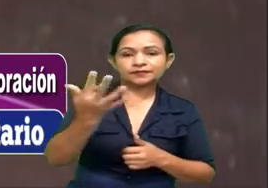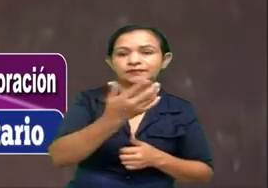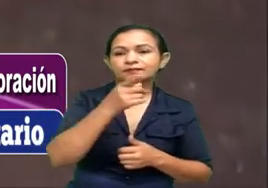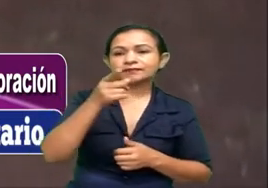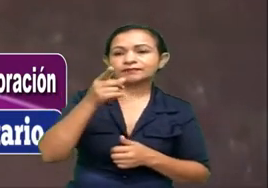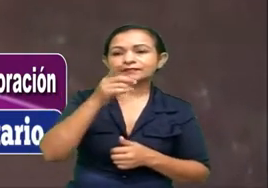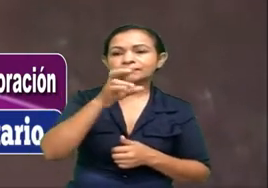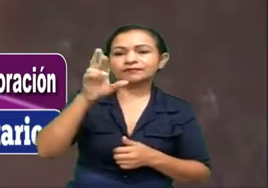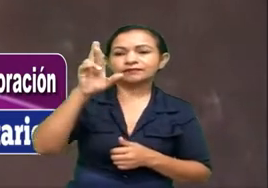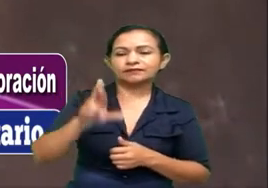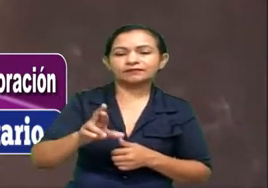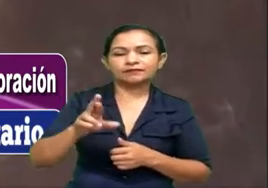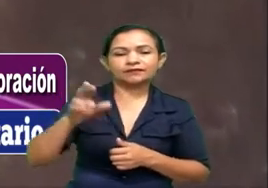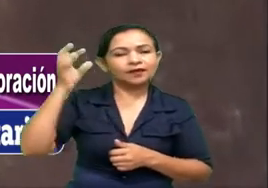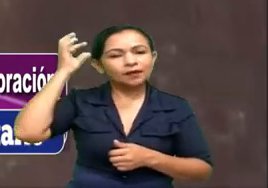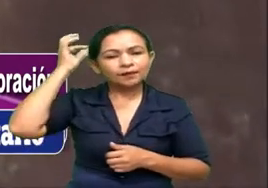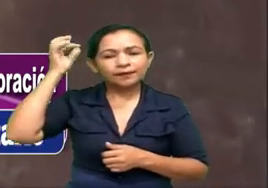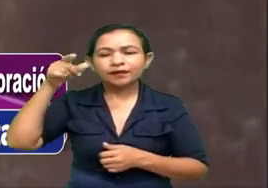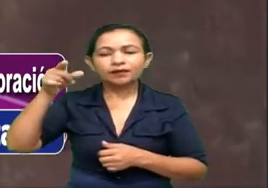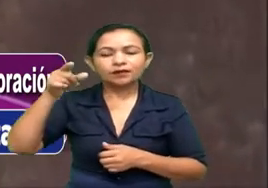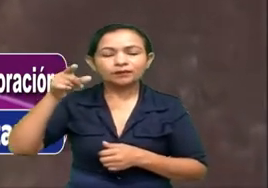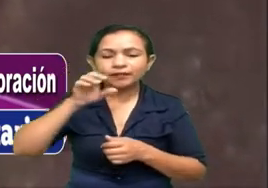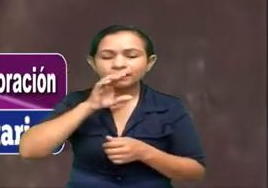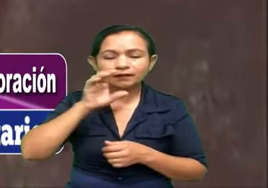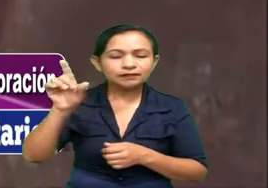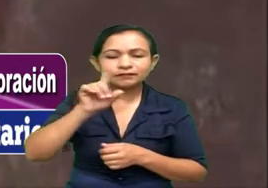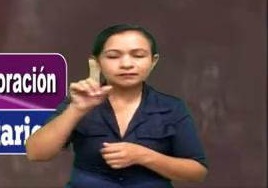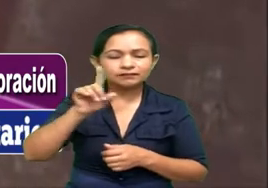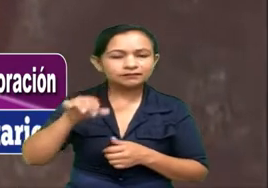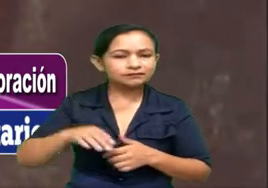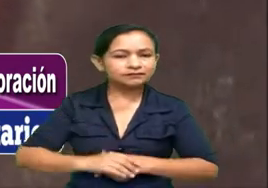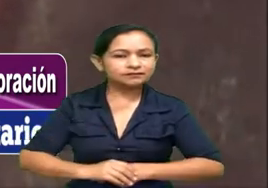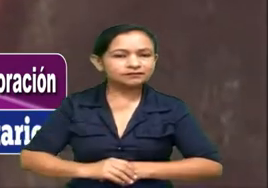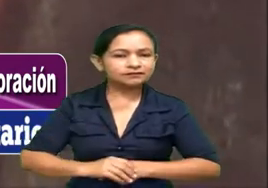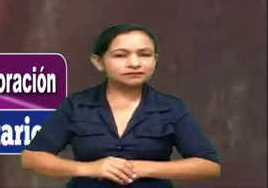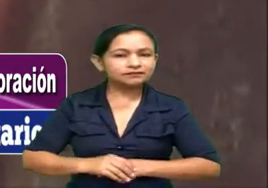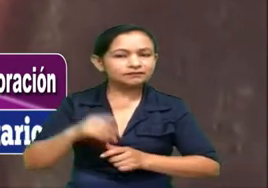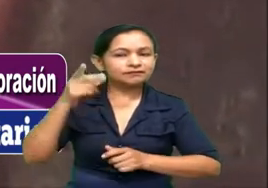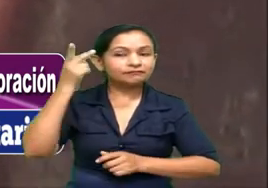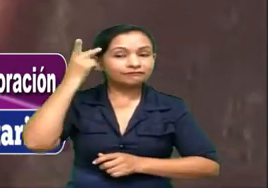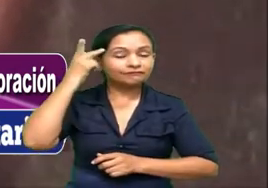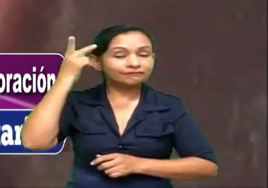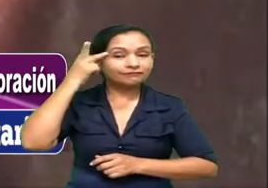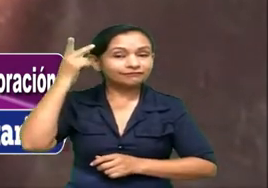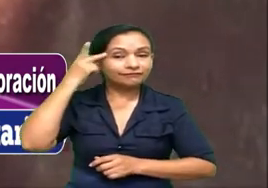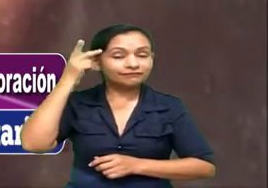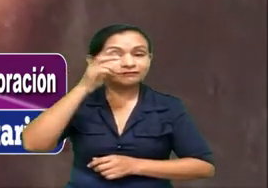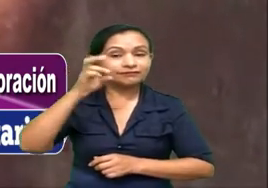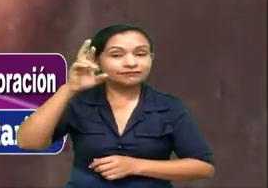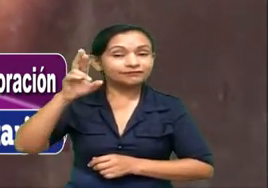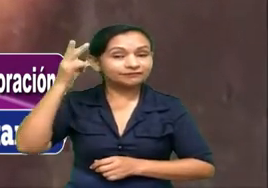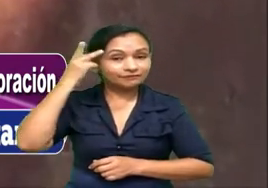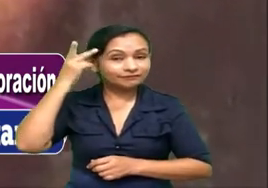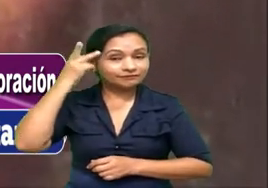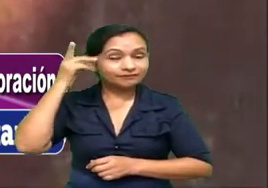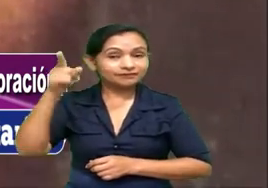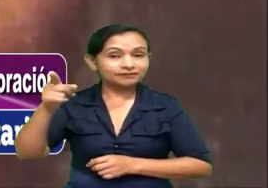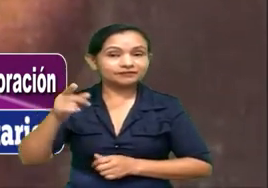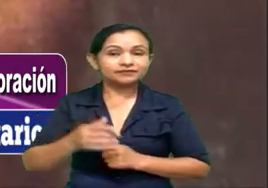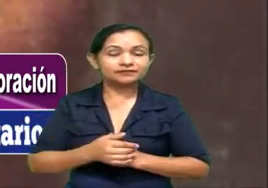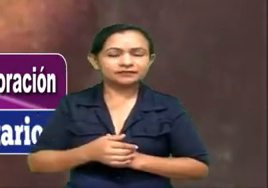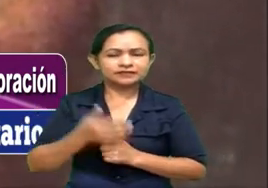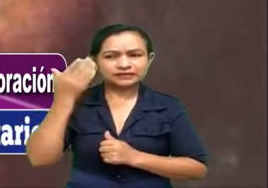pero menos pelo de cochino. Entonces, ellos sabían que acababan